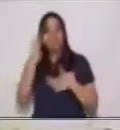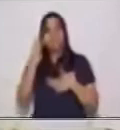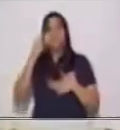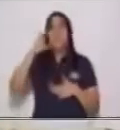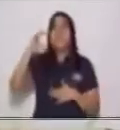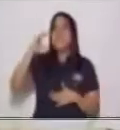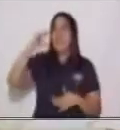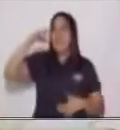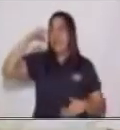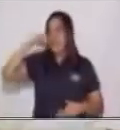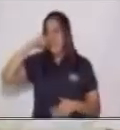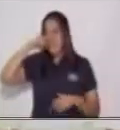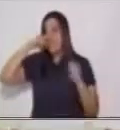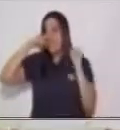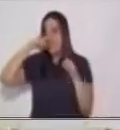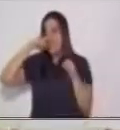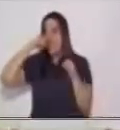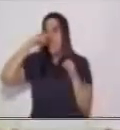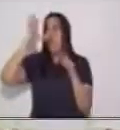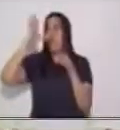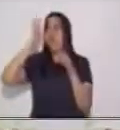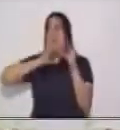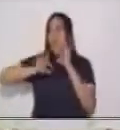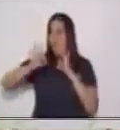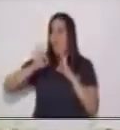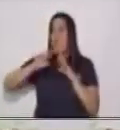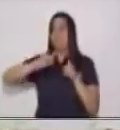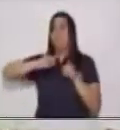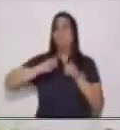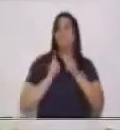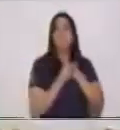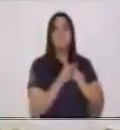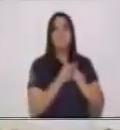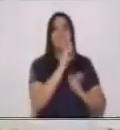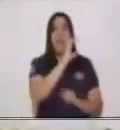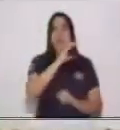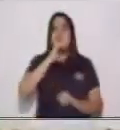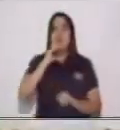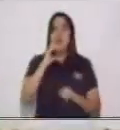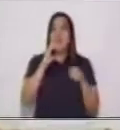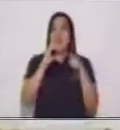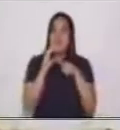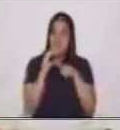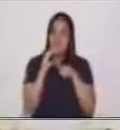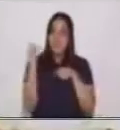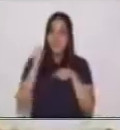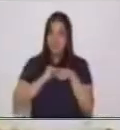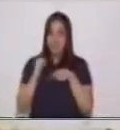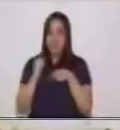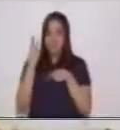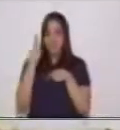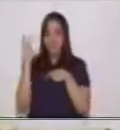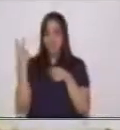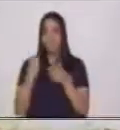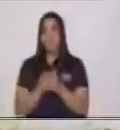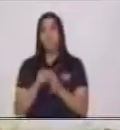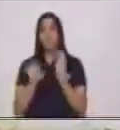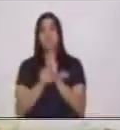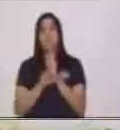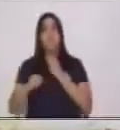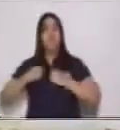CT. Por lo tanto, al momento de buscar otra derivación, va a utilizarse la doble C.